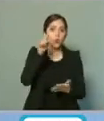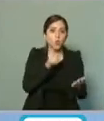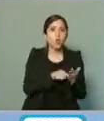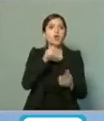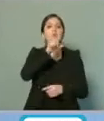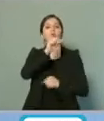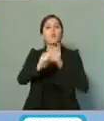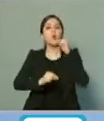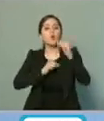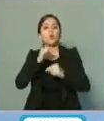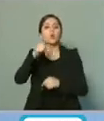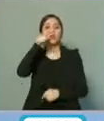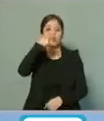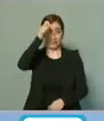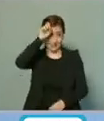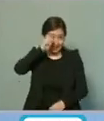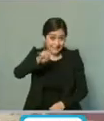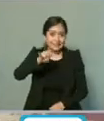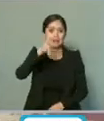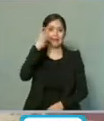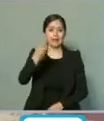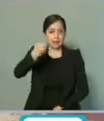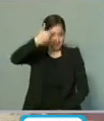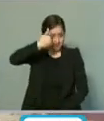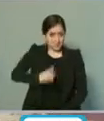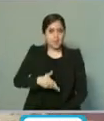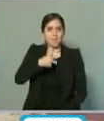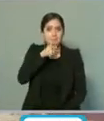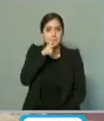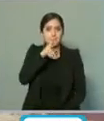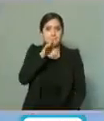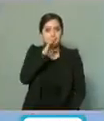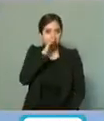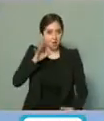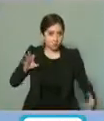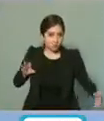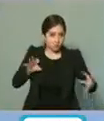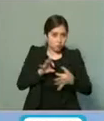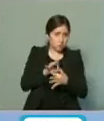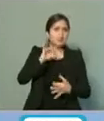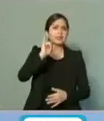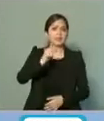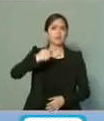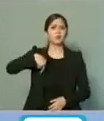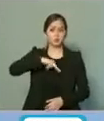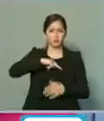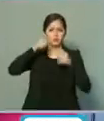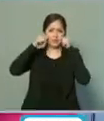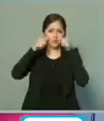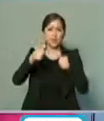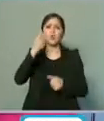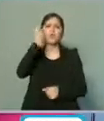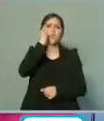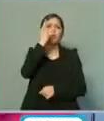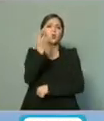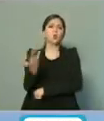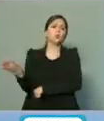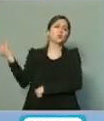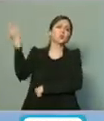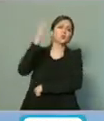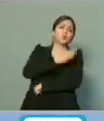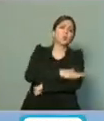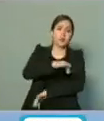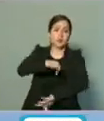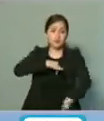ser los papás los que generamos este vínculo. ¿Por qué? Porque estamos al pendiente, aunque no estemos en el día, pero sí hay que hacer el